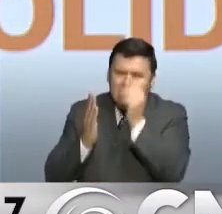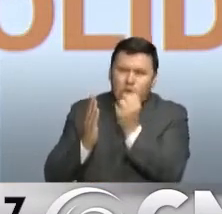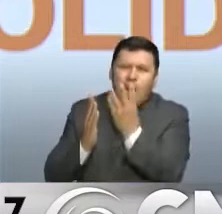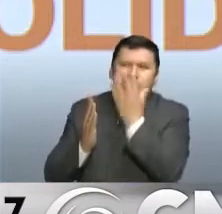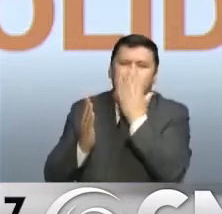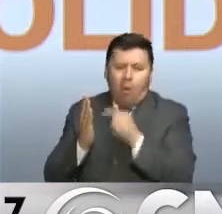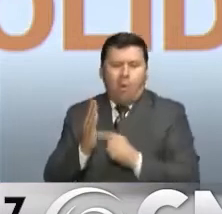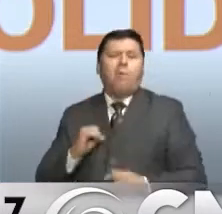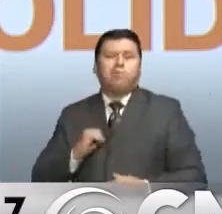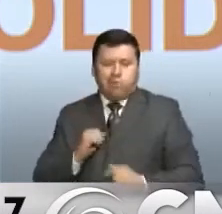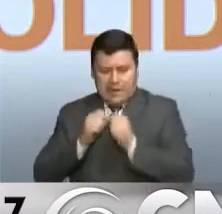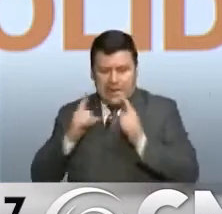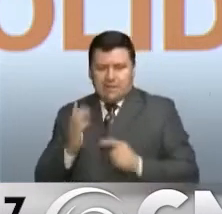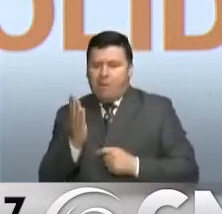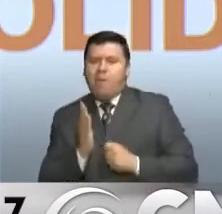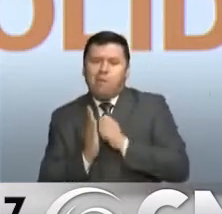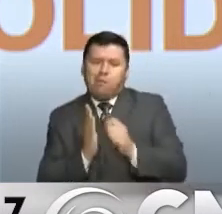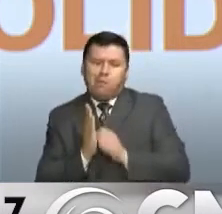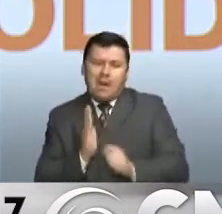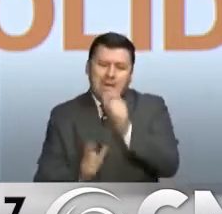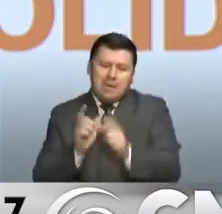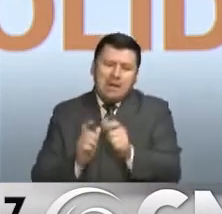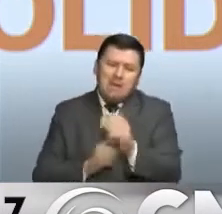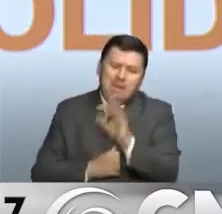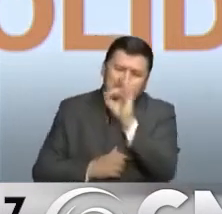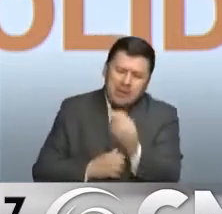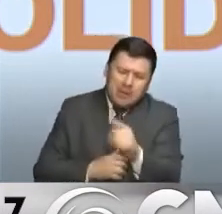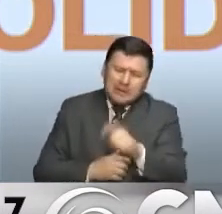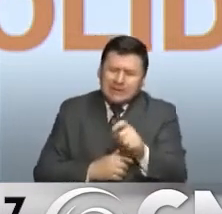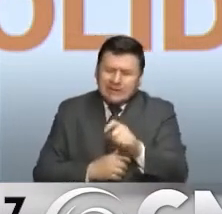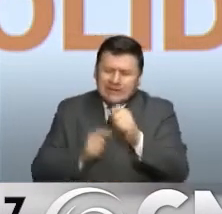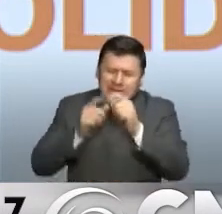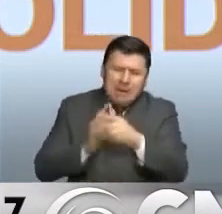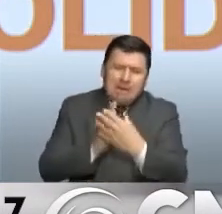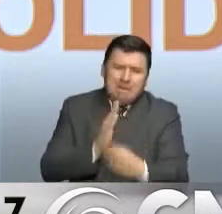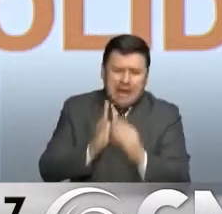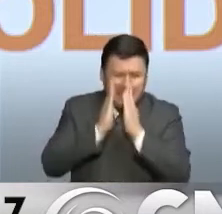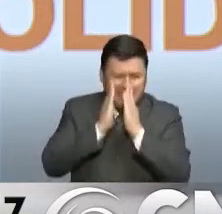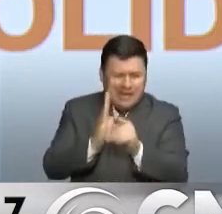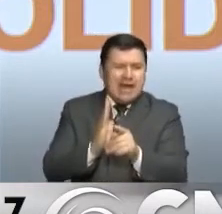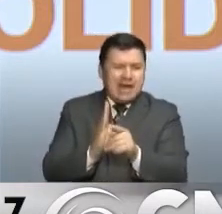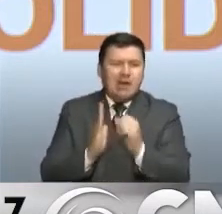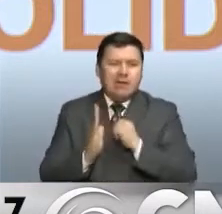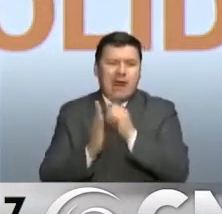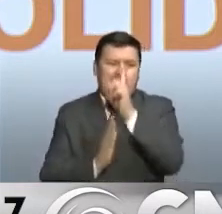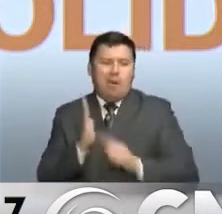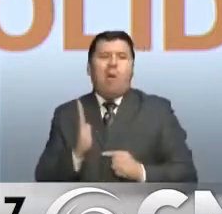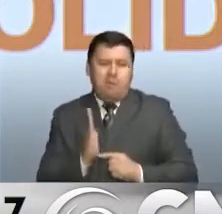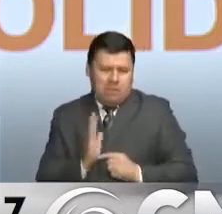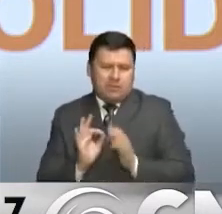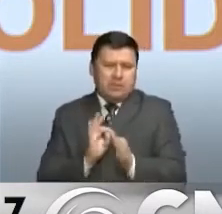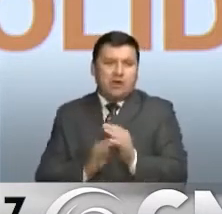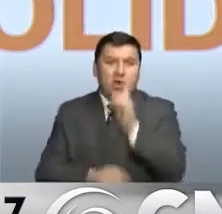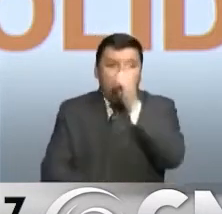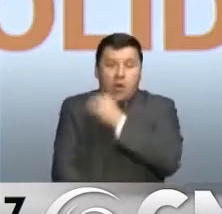son las familias que en promedio necesitan más una mano del estado en este momento una mano del gobierno nacional y efectivamente ese